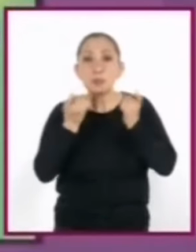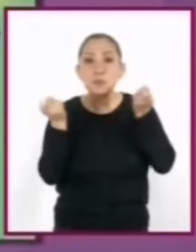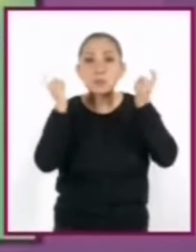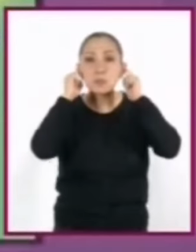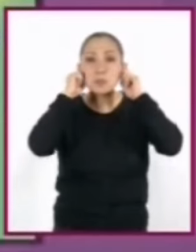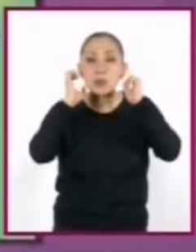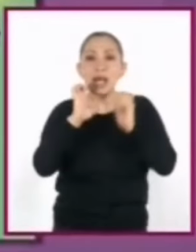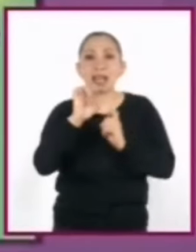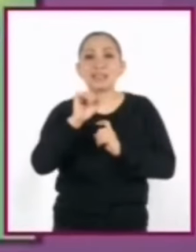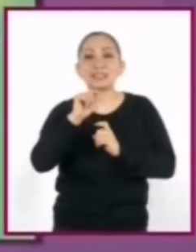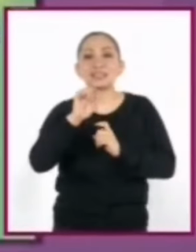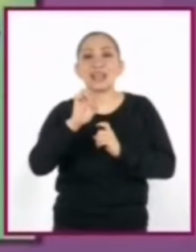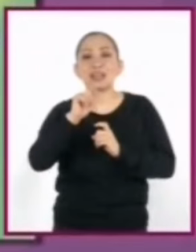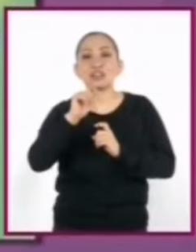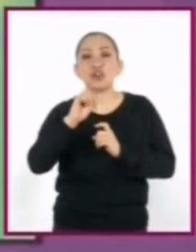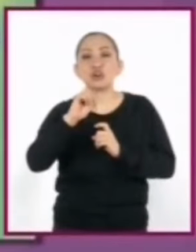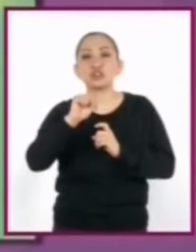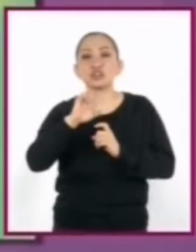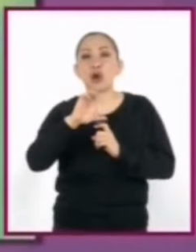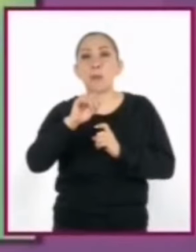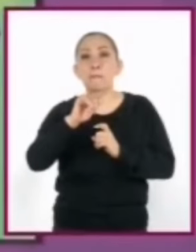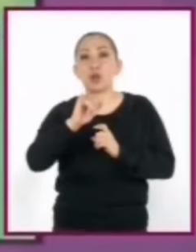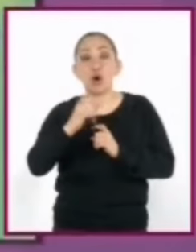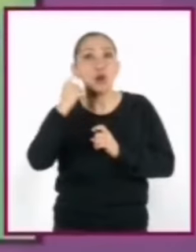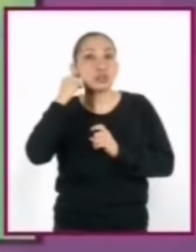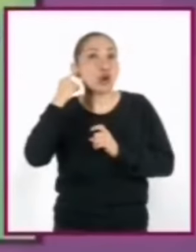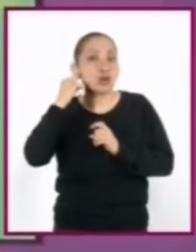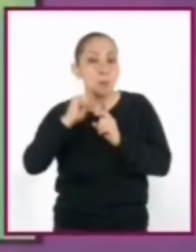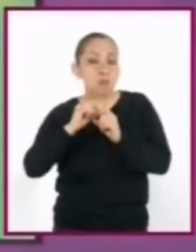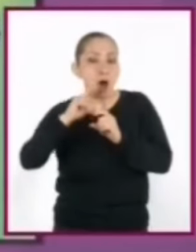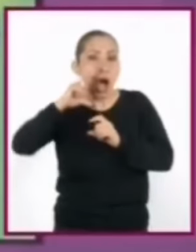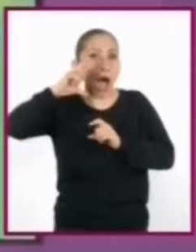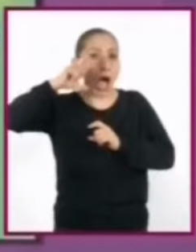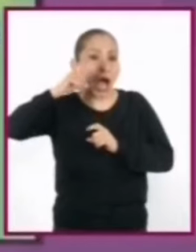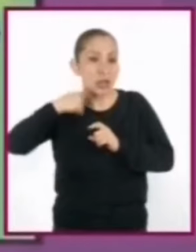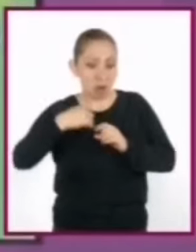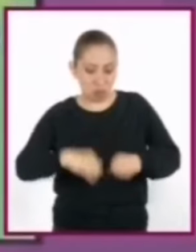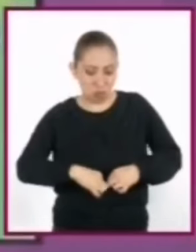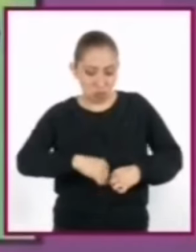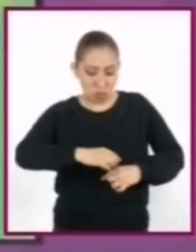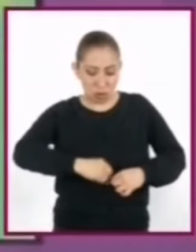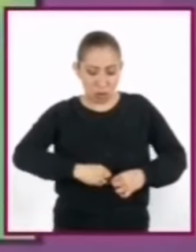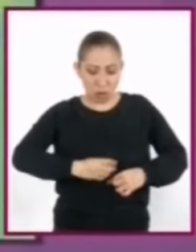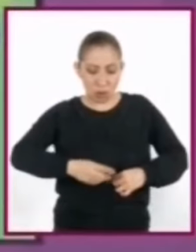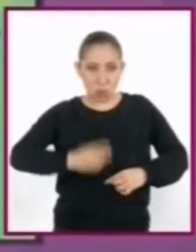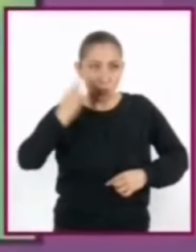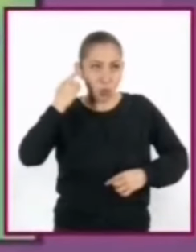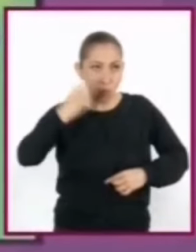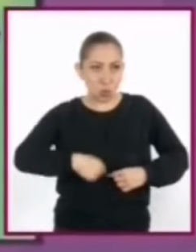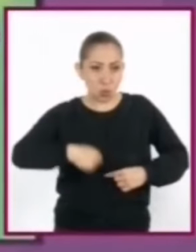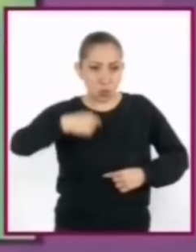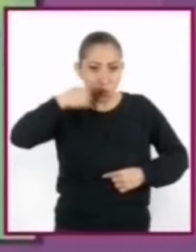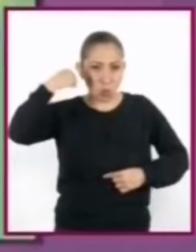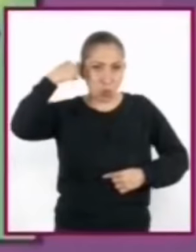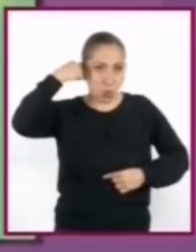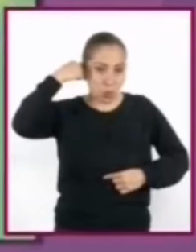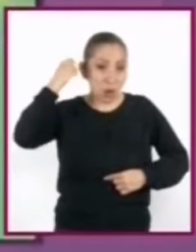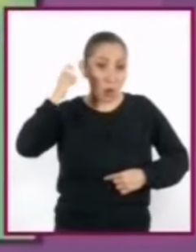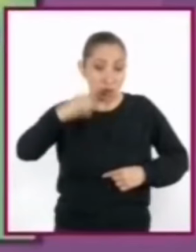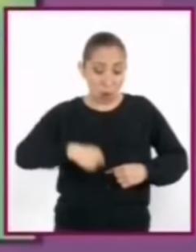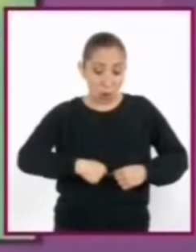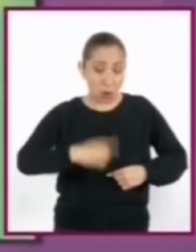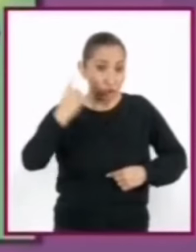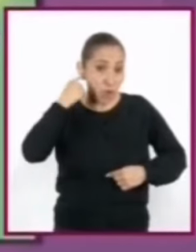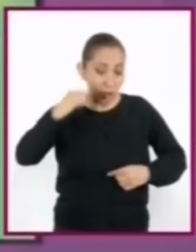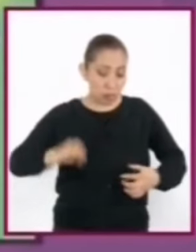el estetoscopio, que amplifica el sonido por medio de una campana de resonancia. Cuando las ondas